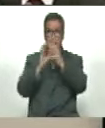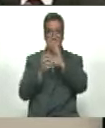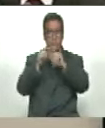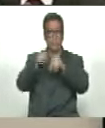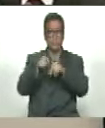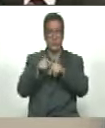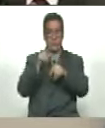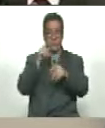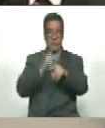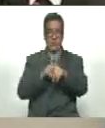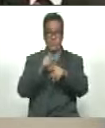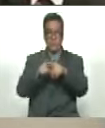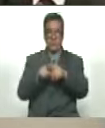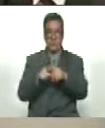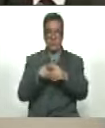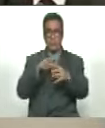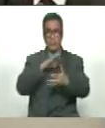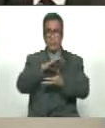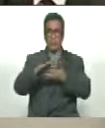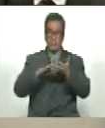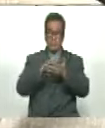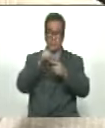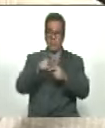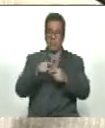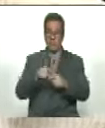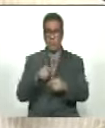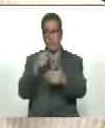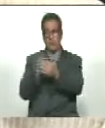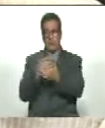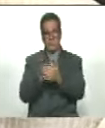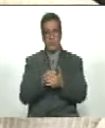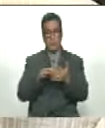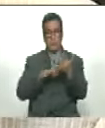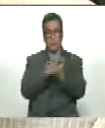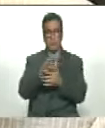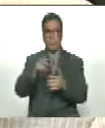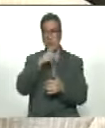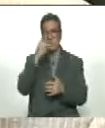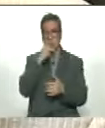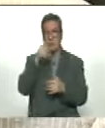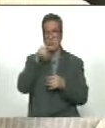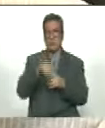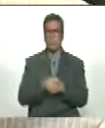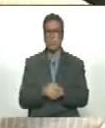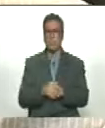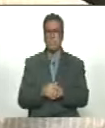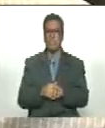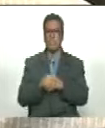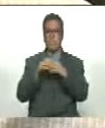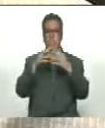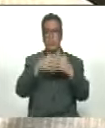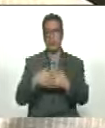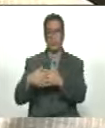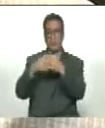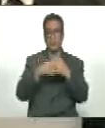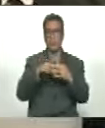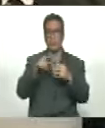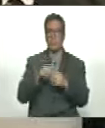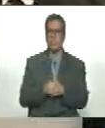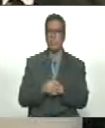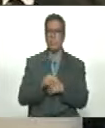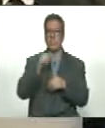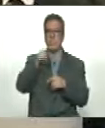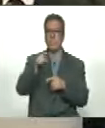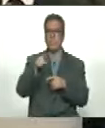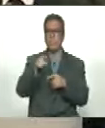surgido a raíz de la crisis del capitalismo y a raíz de la crisis de una política del imperialismo yanqui. Entonces